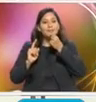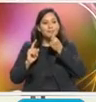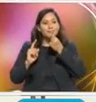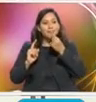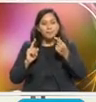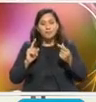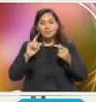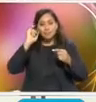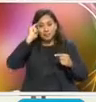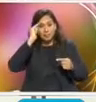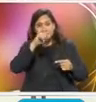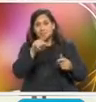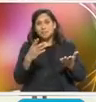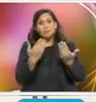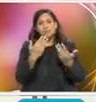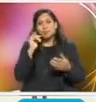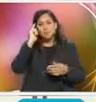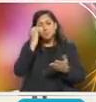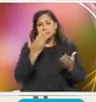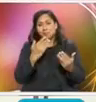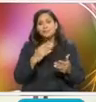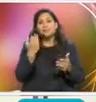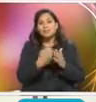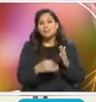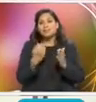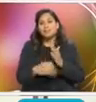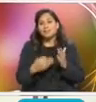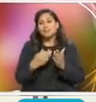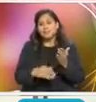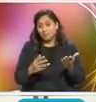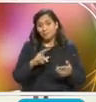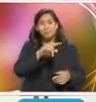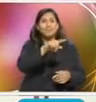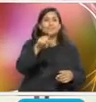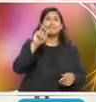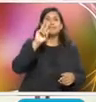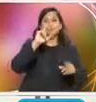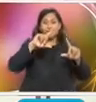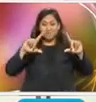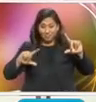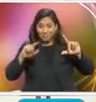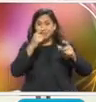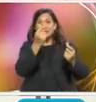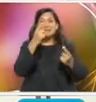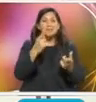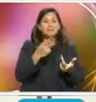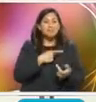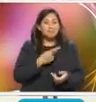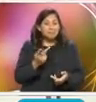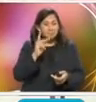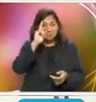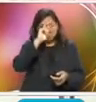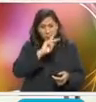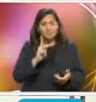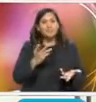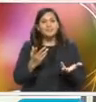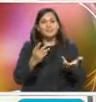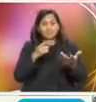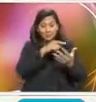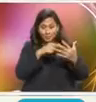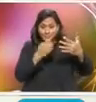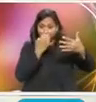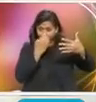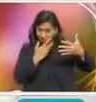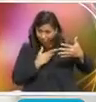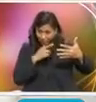un factor de carencia o de insuficiencia, como es lo que sucede en la realidad en México, bueno, pues entonces este conjunto de